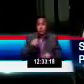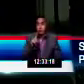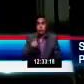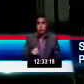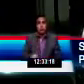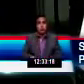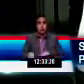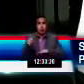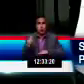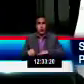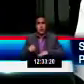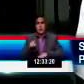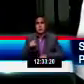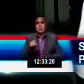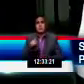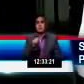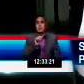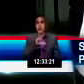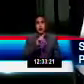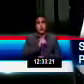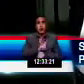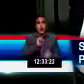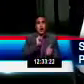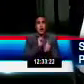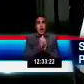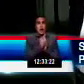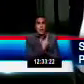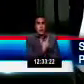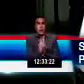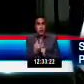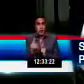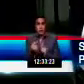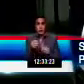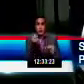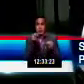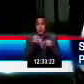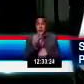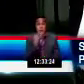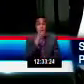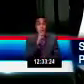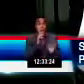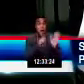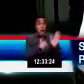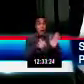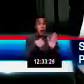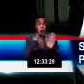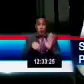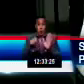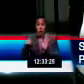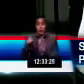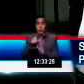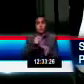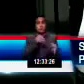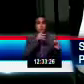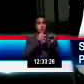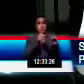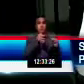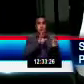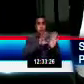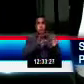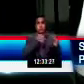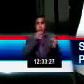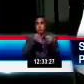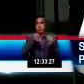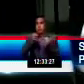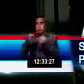el tribunal ha concedido 5 minutos a cada uno de los 16 abogados para que puedan hacer su réplica a